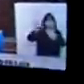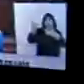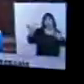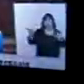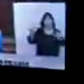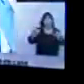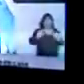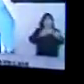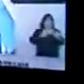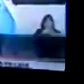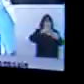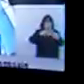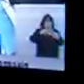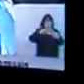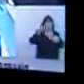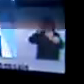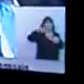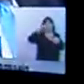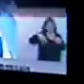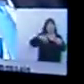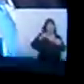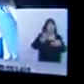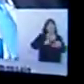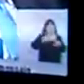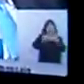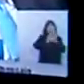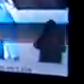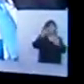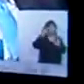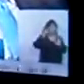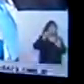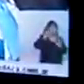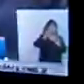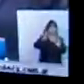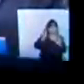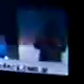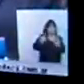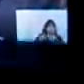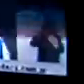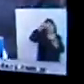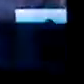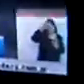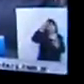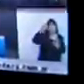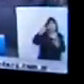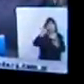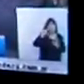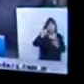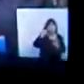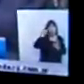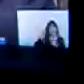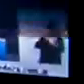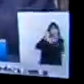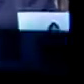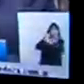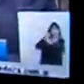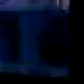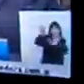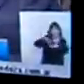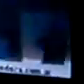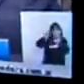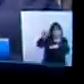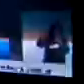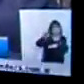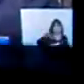específicos, tal lo establece la 8051. 12 municipios ya se encuentran trabajando en sus propios ordenamientos